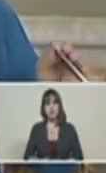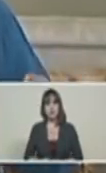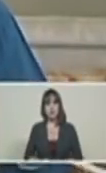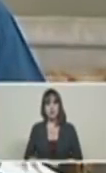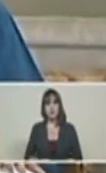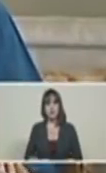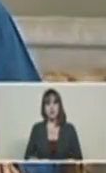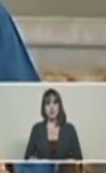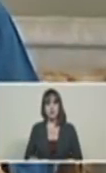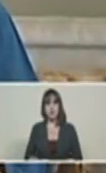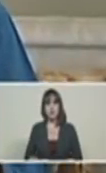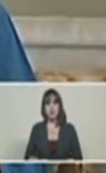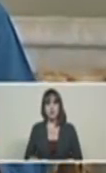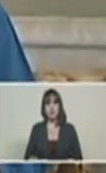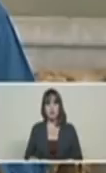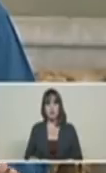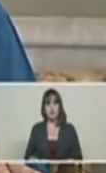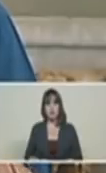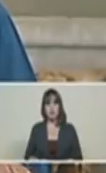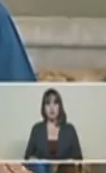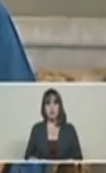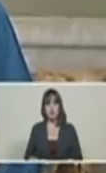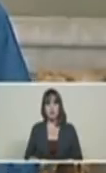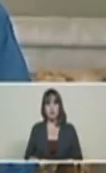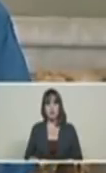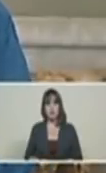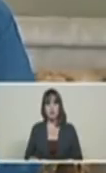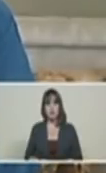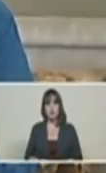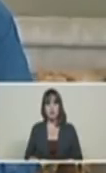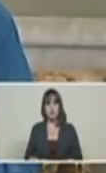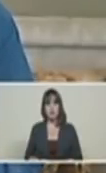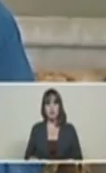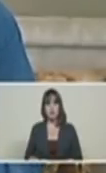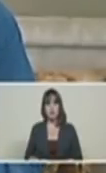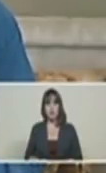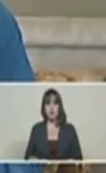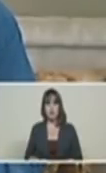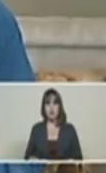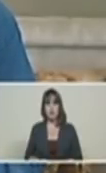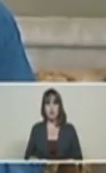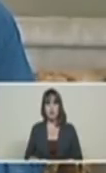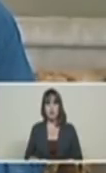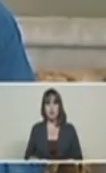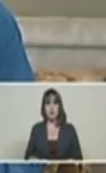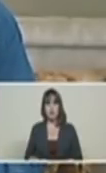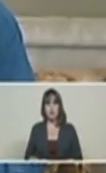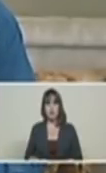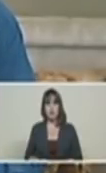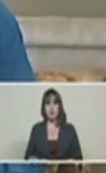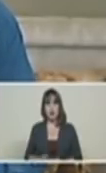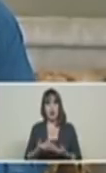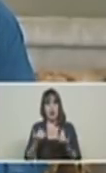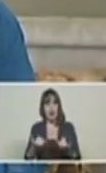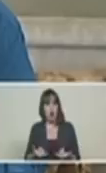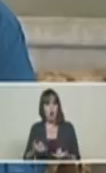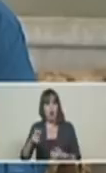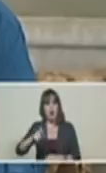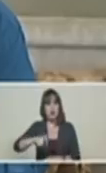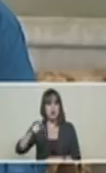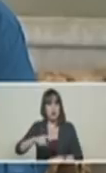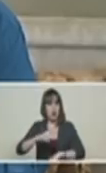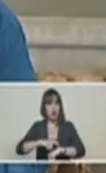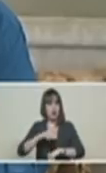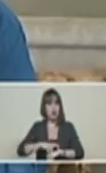avanzando hacia una recaudación profunda, justa, necesaria y en tiempo